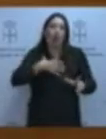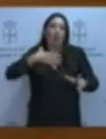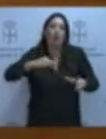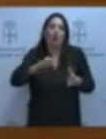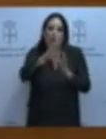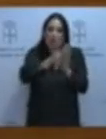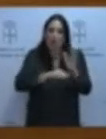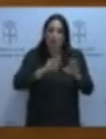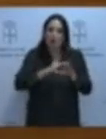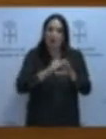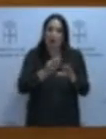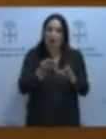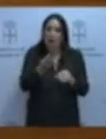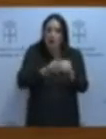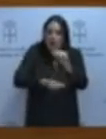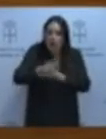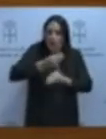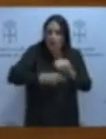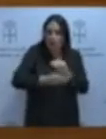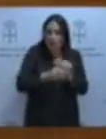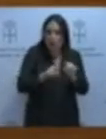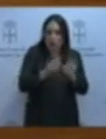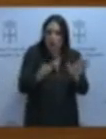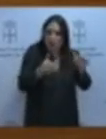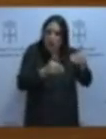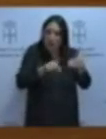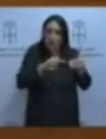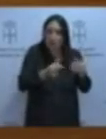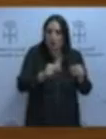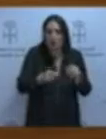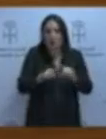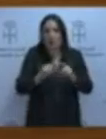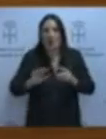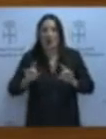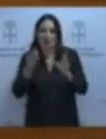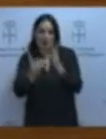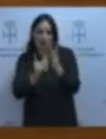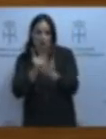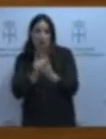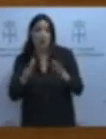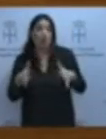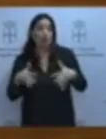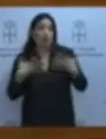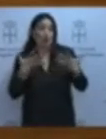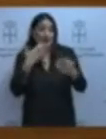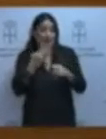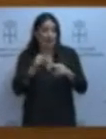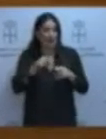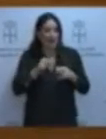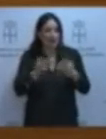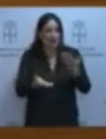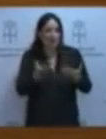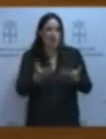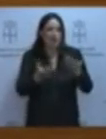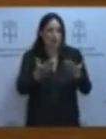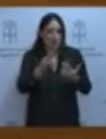cautividad para después soltarlos. La sorpresa viene cuando se evalúan los resultados de estas políticas. Sí,